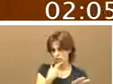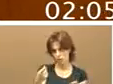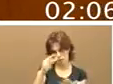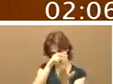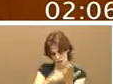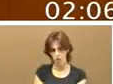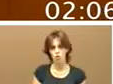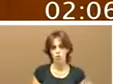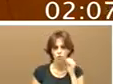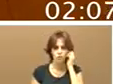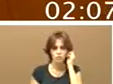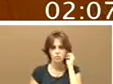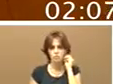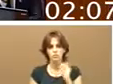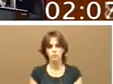léaselo usted